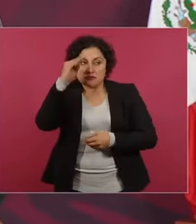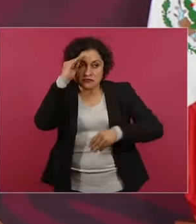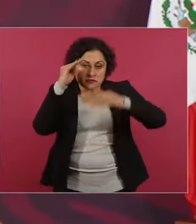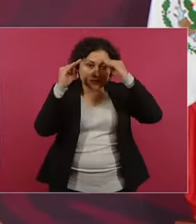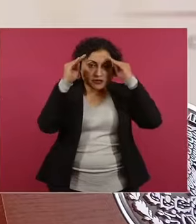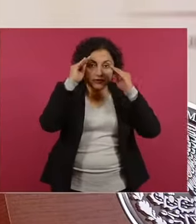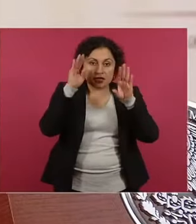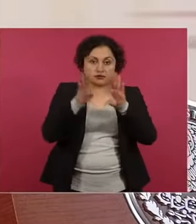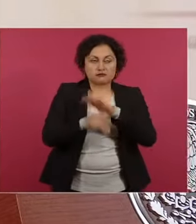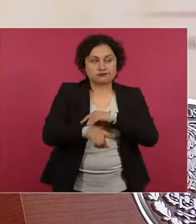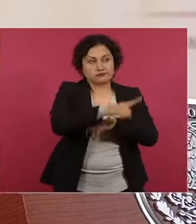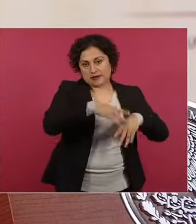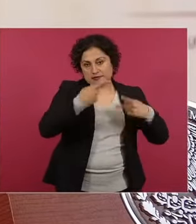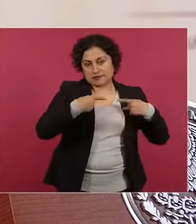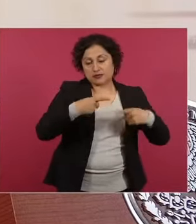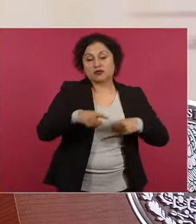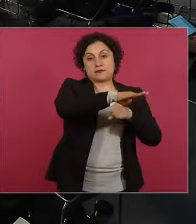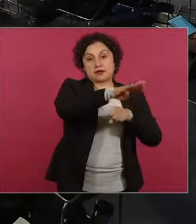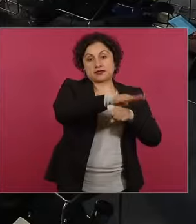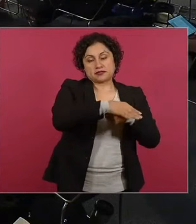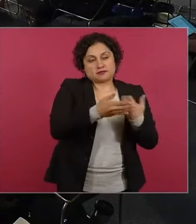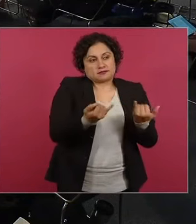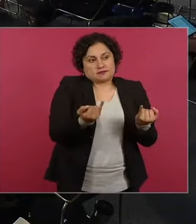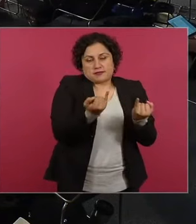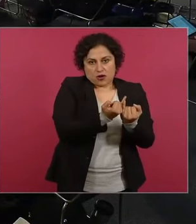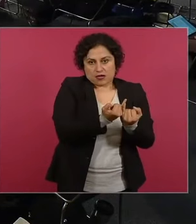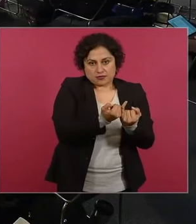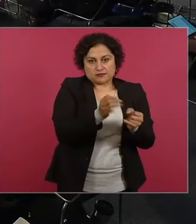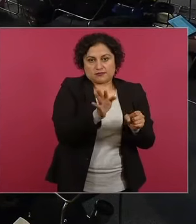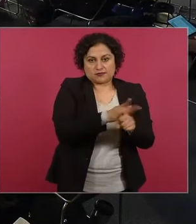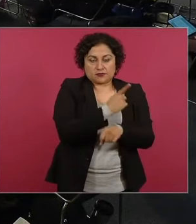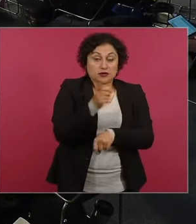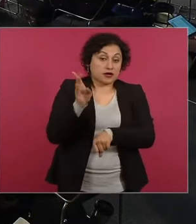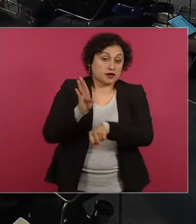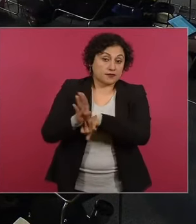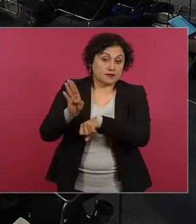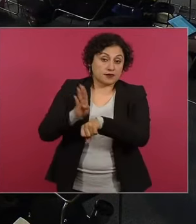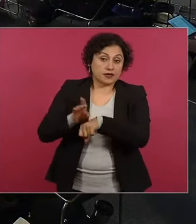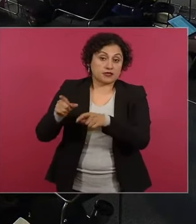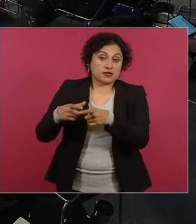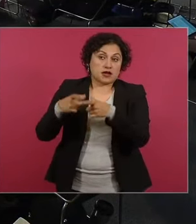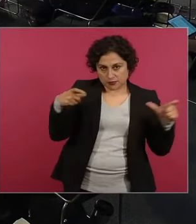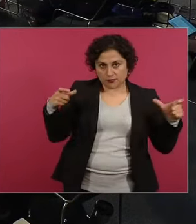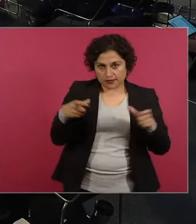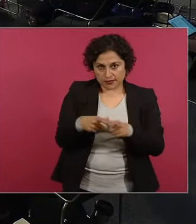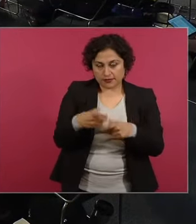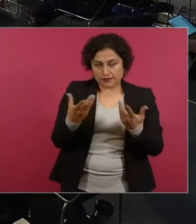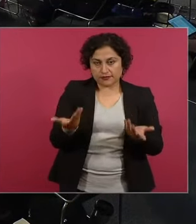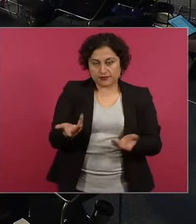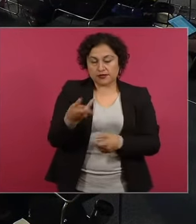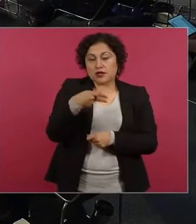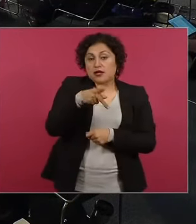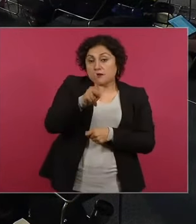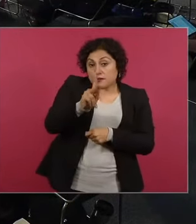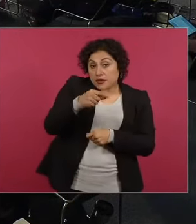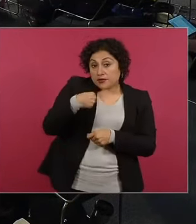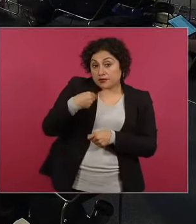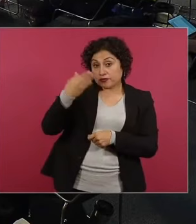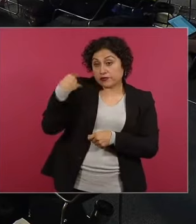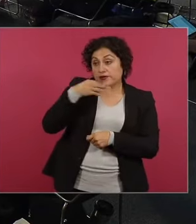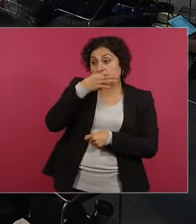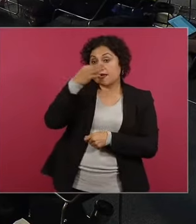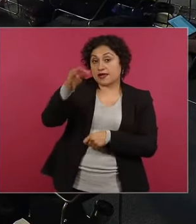segundo lugar, Brasil, que lo mismo, que tenían casi 2 veces más población que nosotros. México, que tenía el